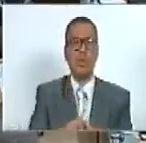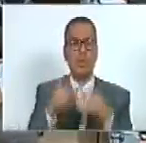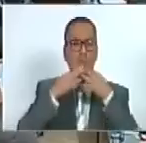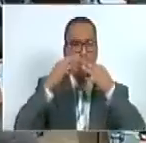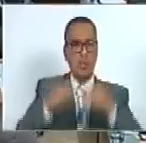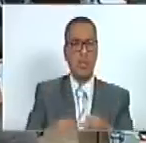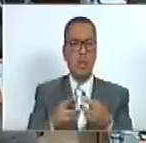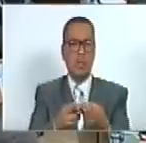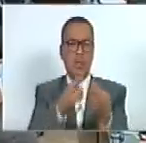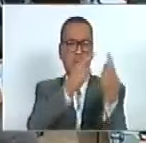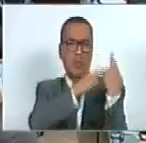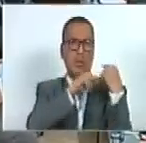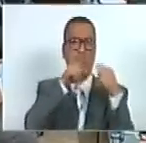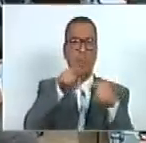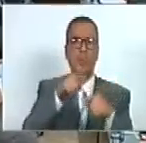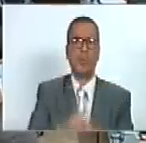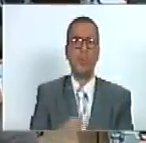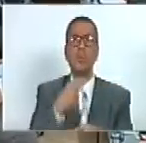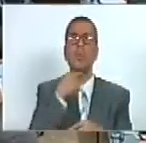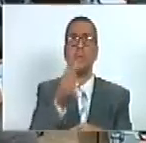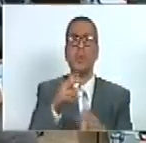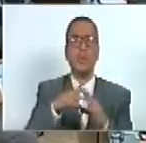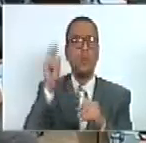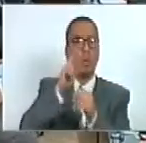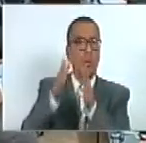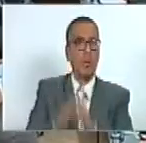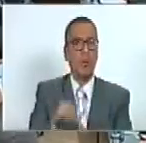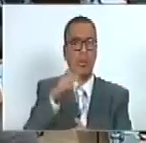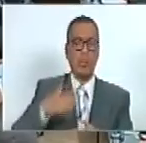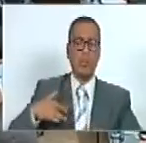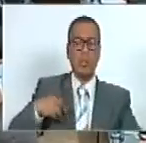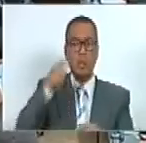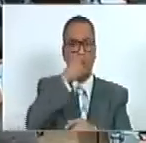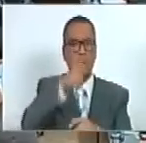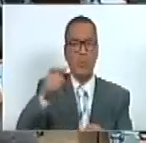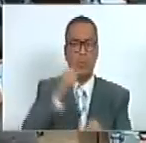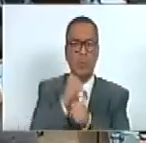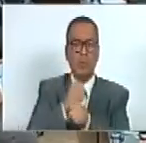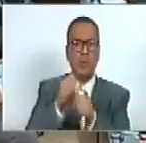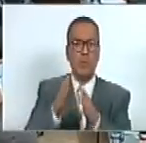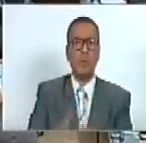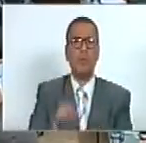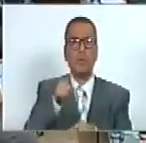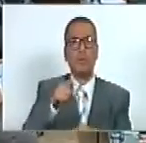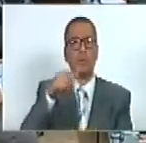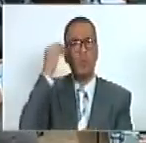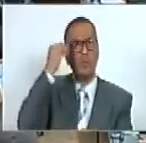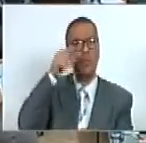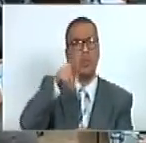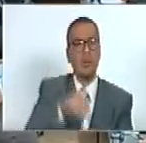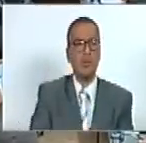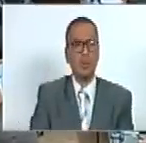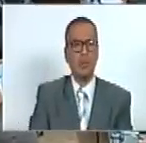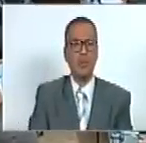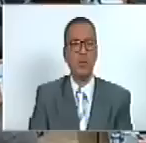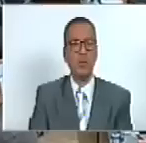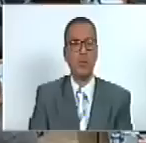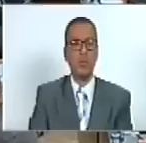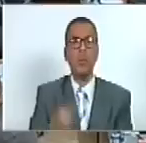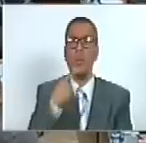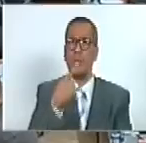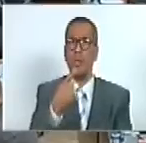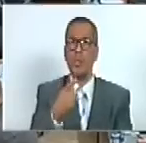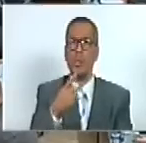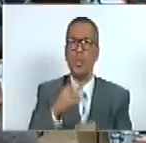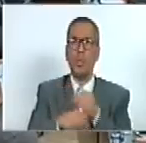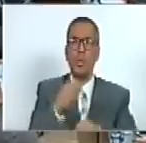realmente representa la voz de los venezolanos y el sentimiento del pueblo trabajador. Sin embargo, estamos dispuestos a